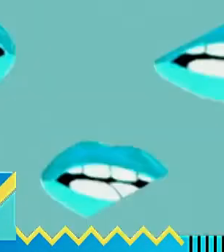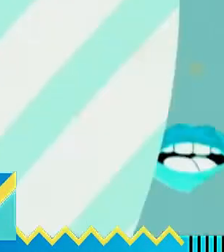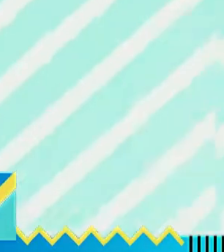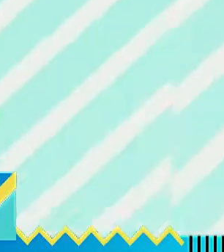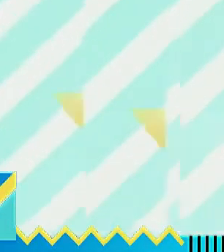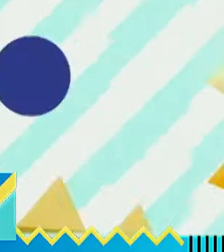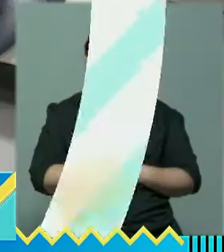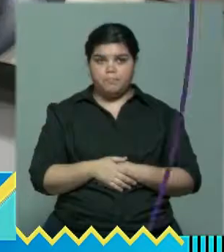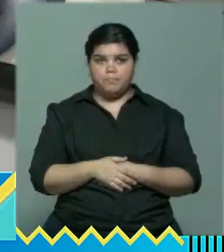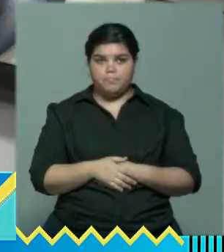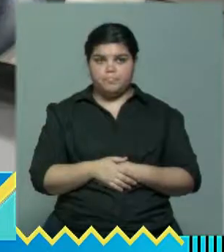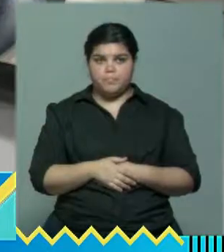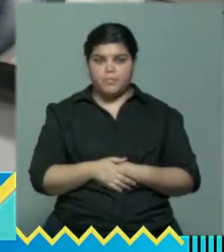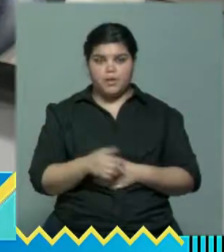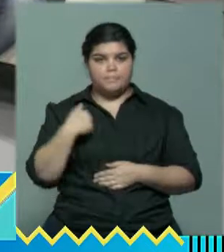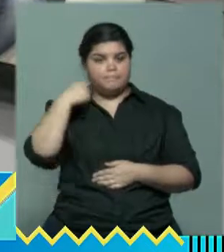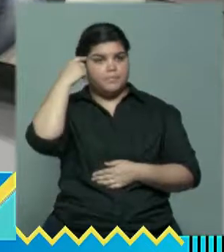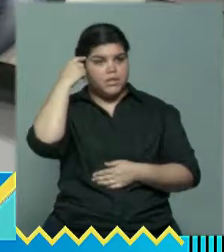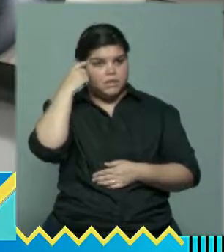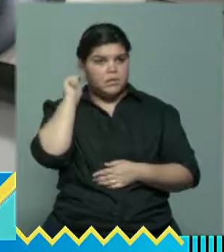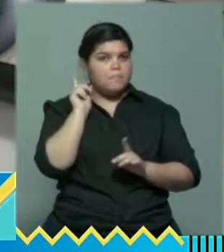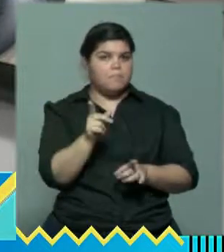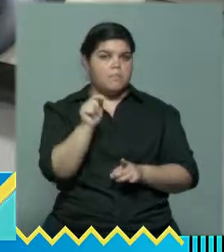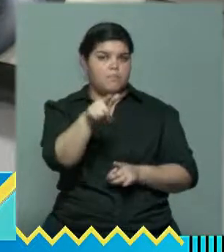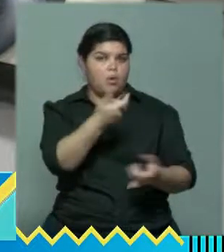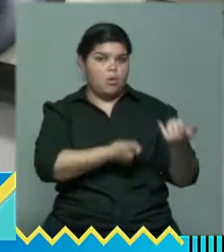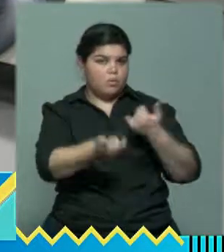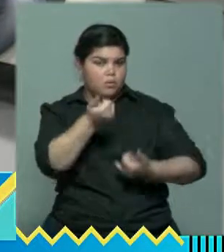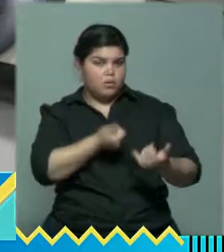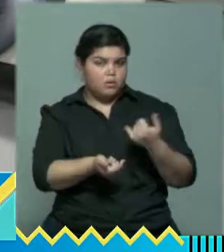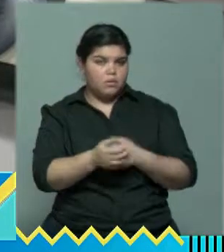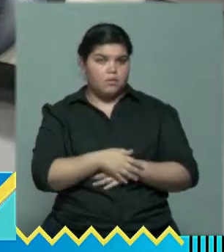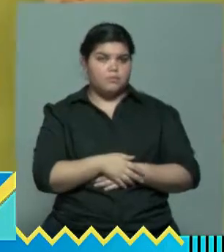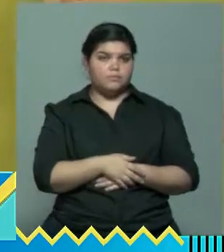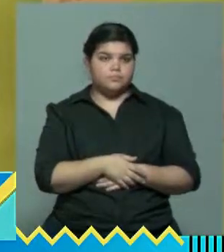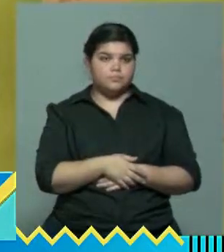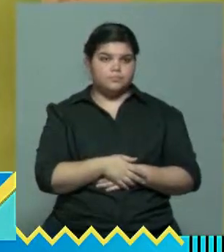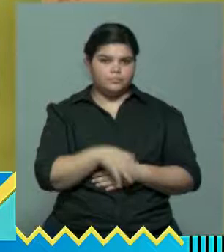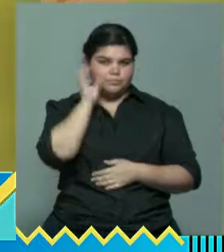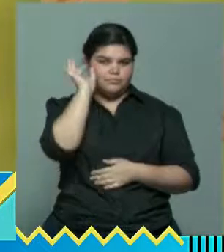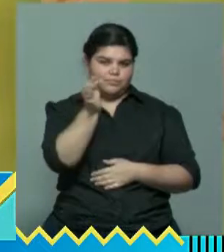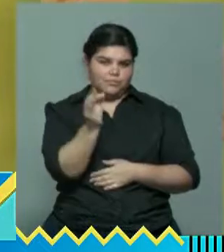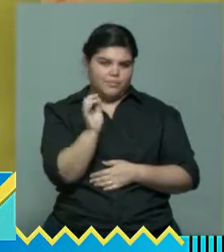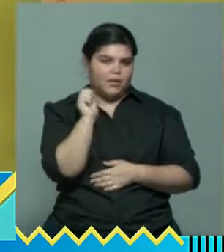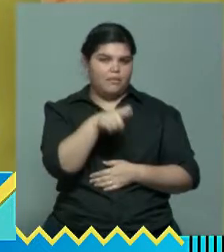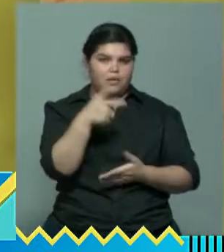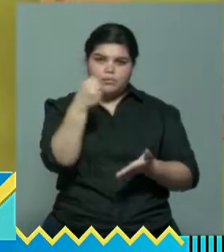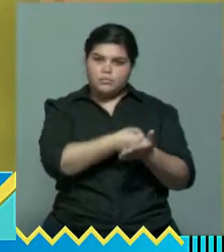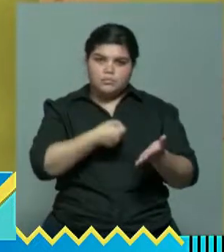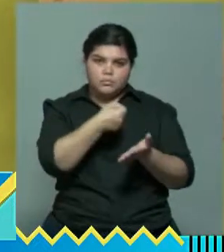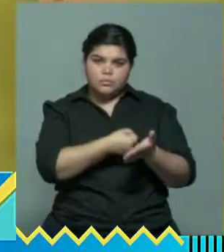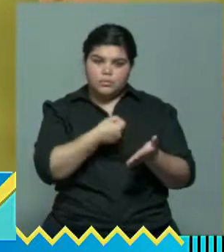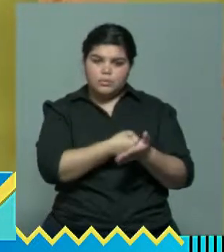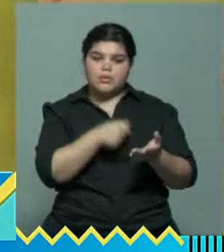creo, con respecto a lo que decía Gustavo, que sé que él le ha puesto mucho trabajo a todo el